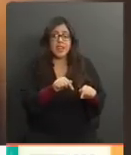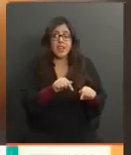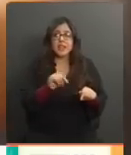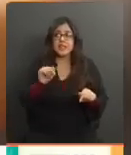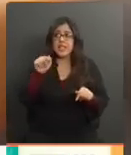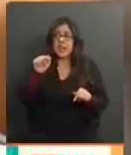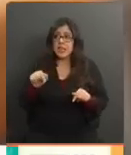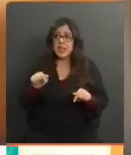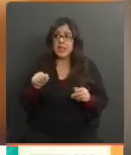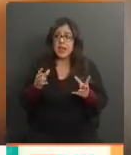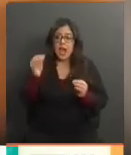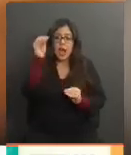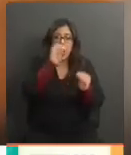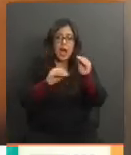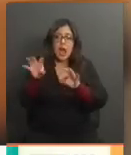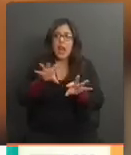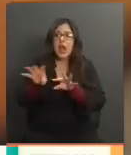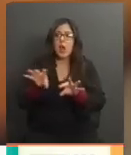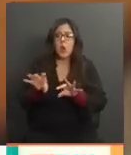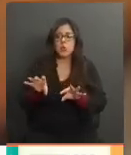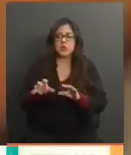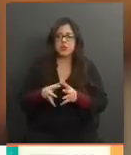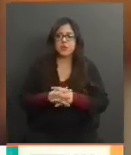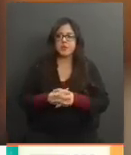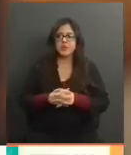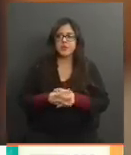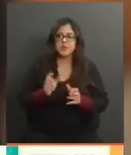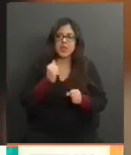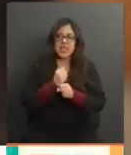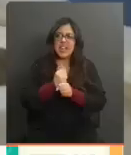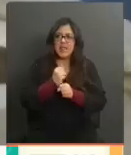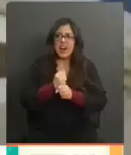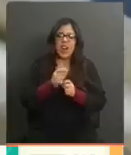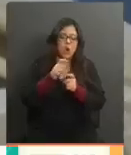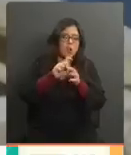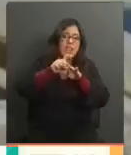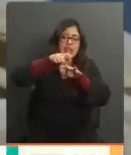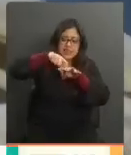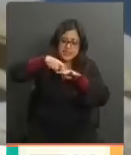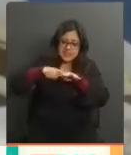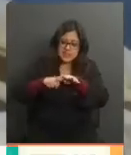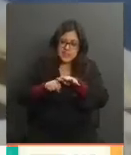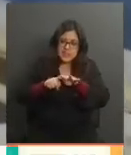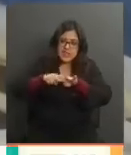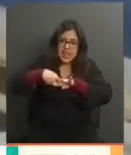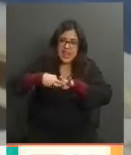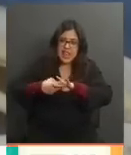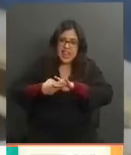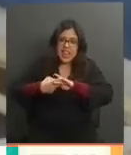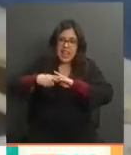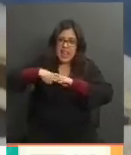a elaborar el producto terminado ya. El trabajo en sí, el tejido.